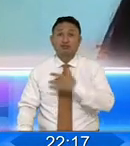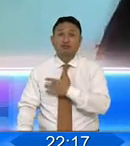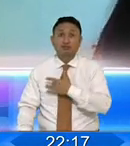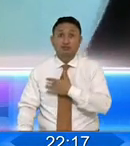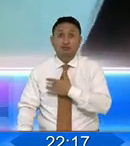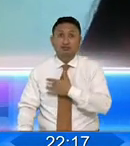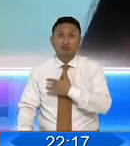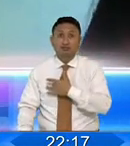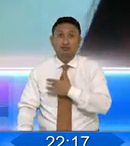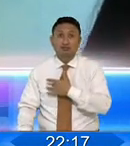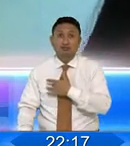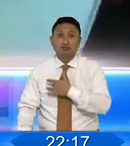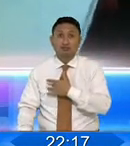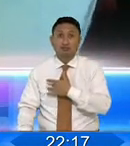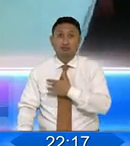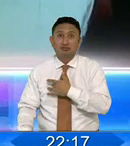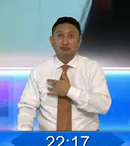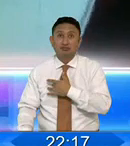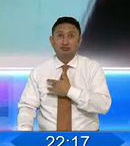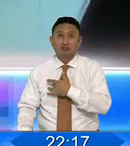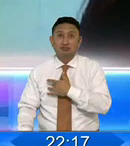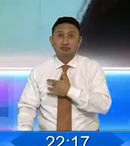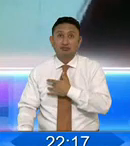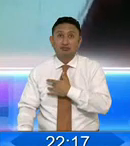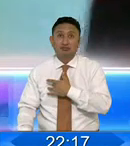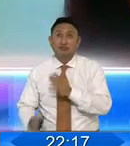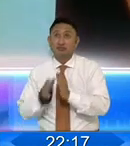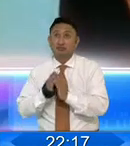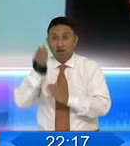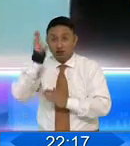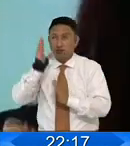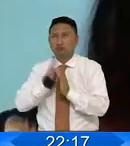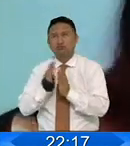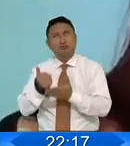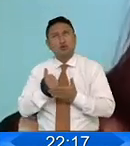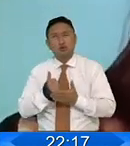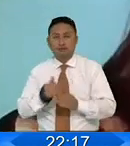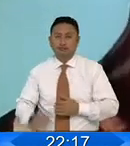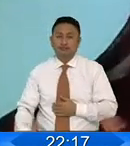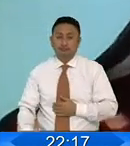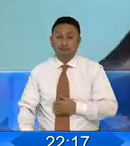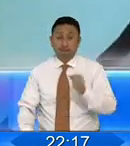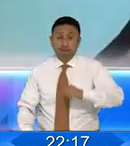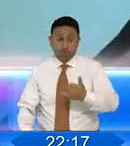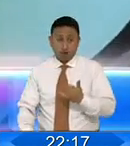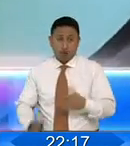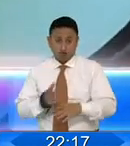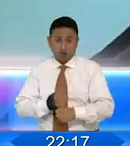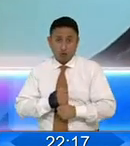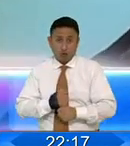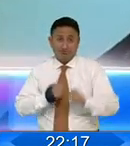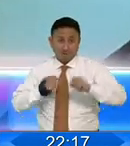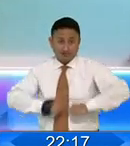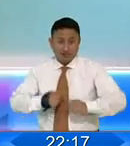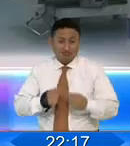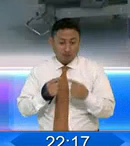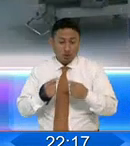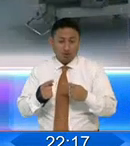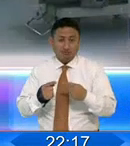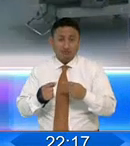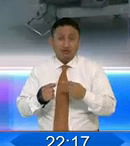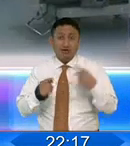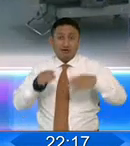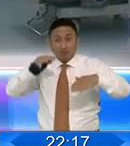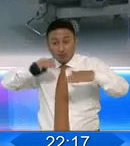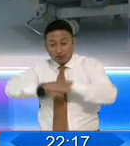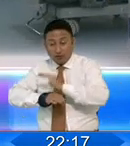pides a Dios y dices, ojalá estés sana. Corina menciona que pese a las medidas de seguridad que toma tanto al salir como